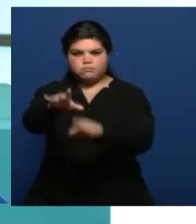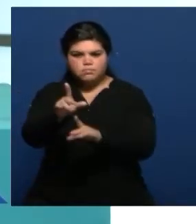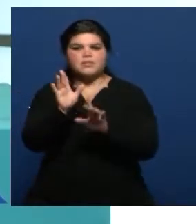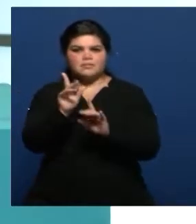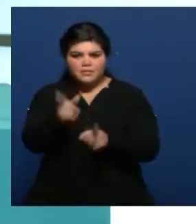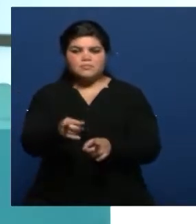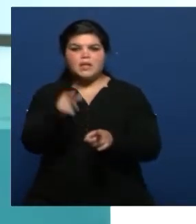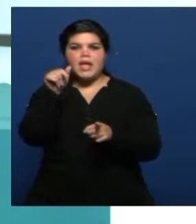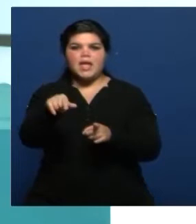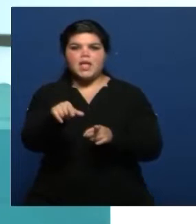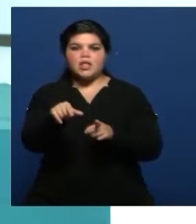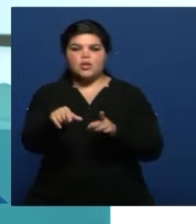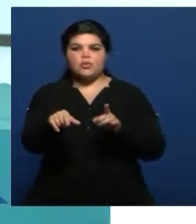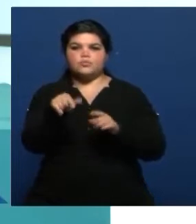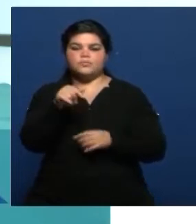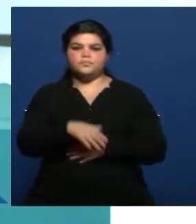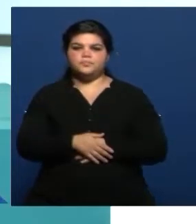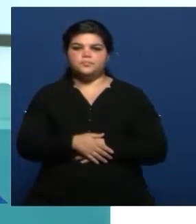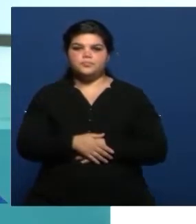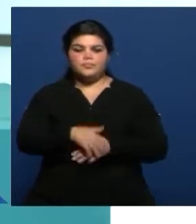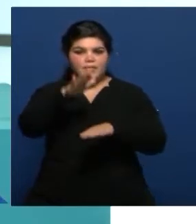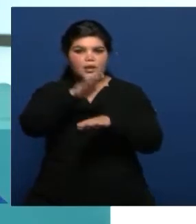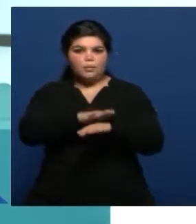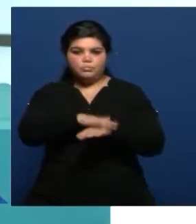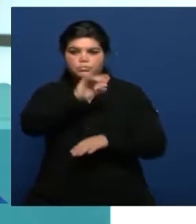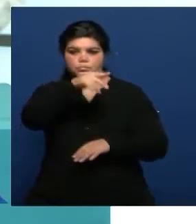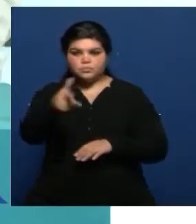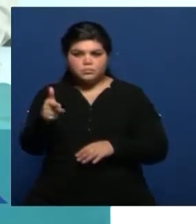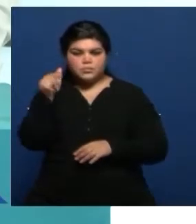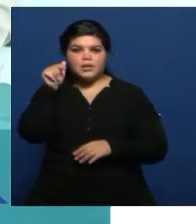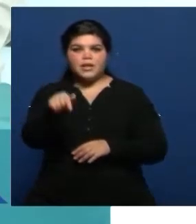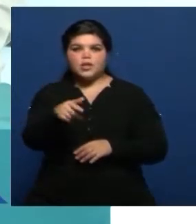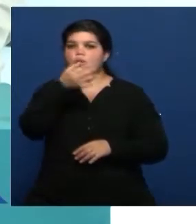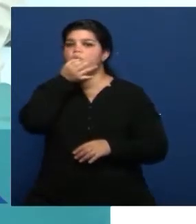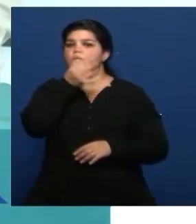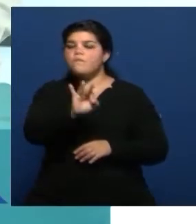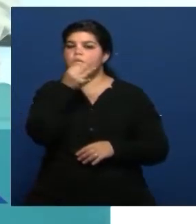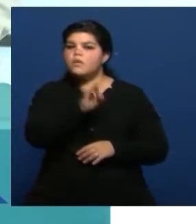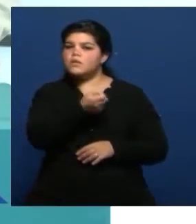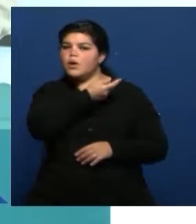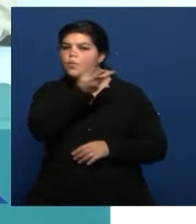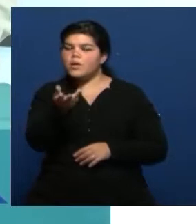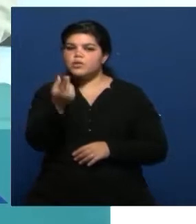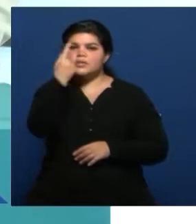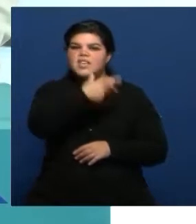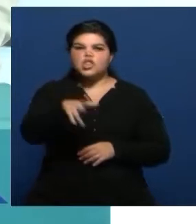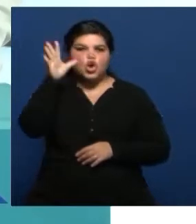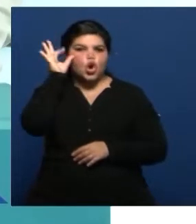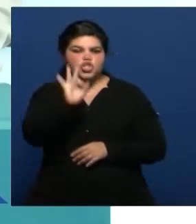que impunemente, sin dar la información adecuada, la están vendiendo a un valor de